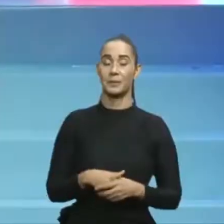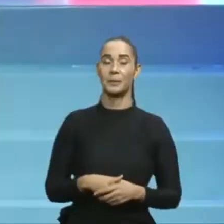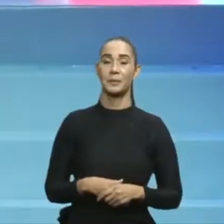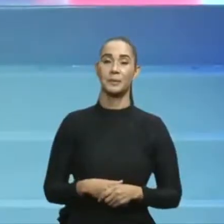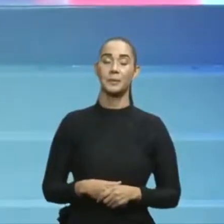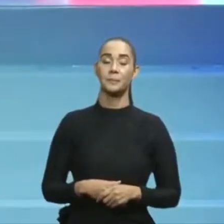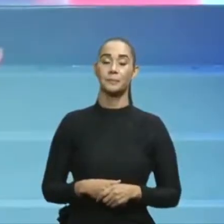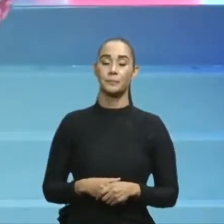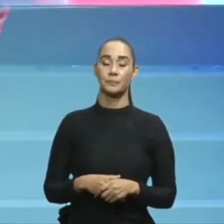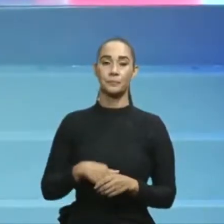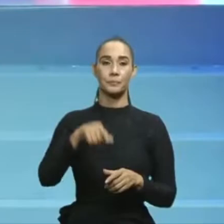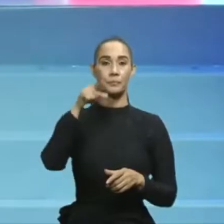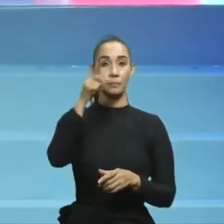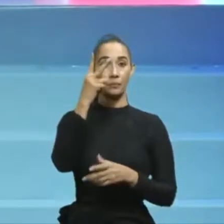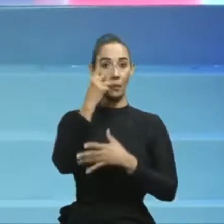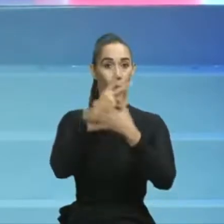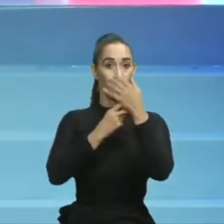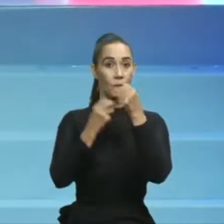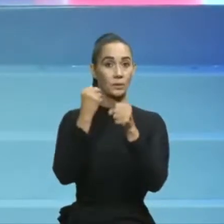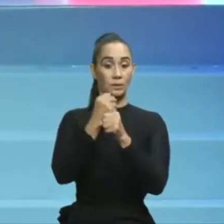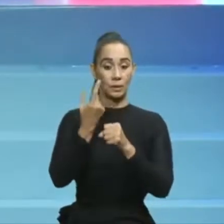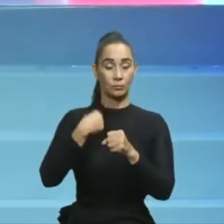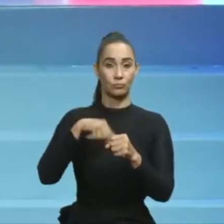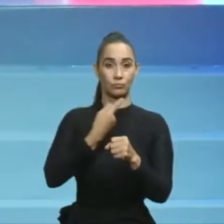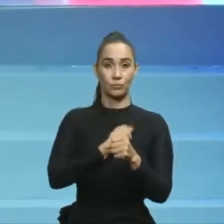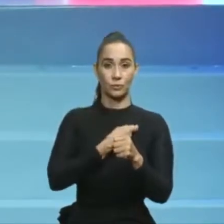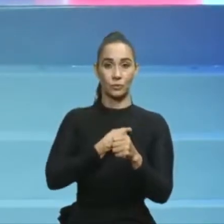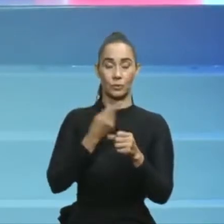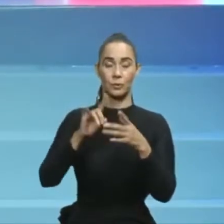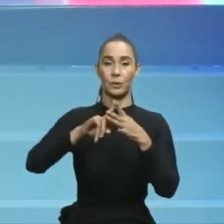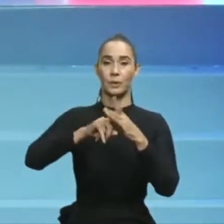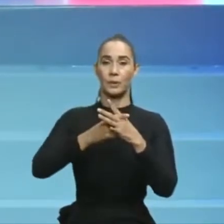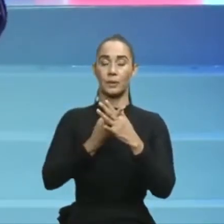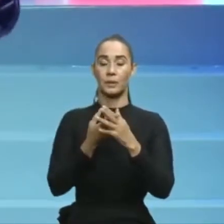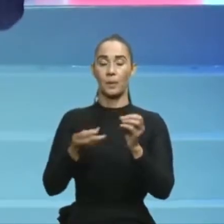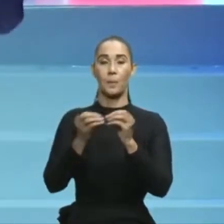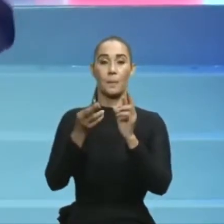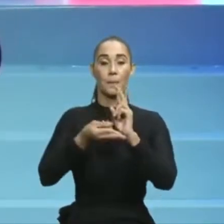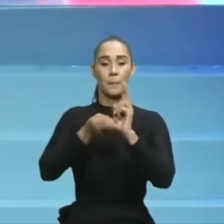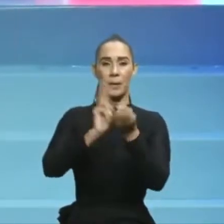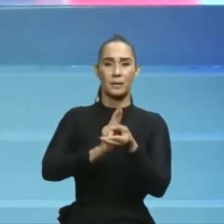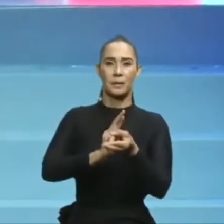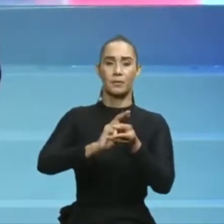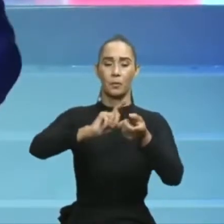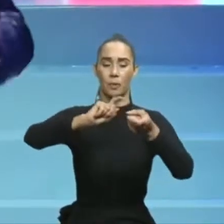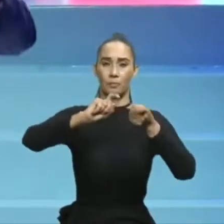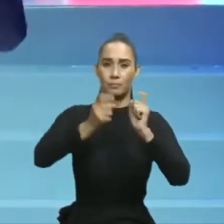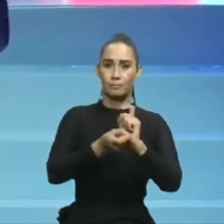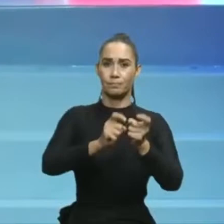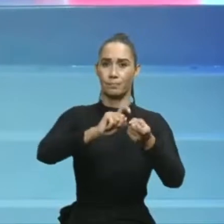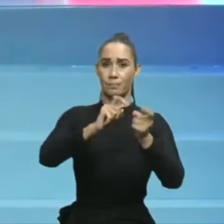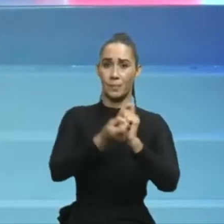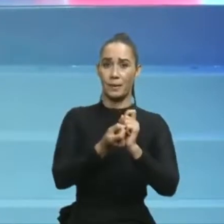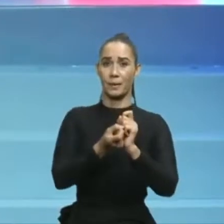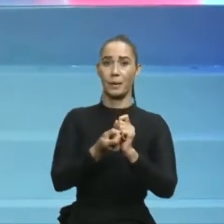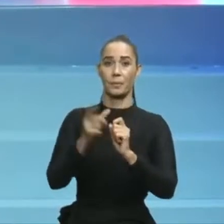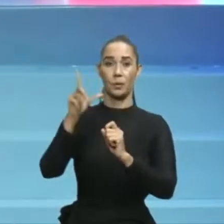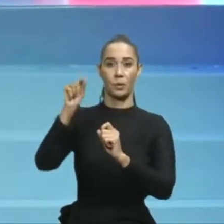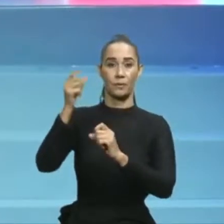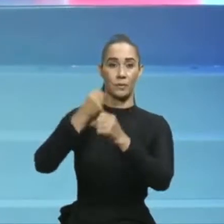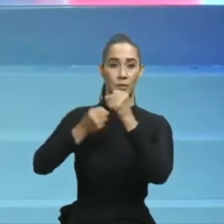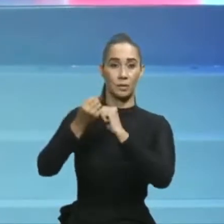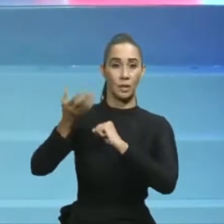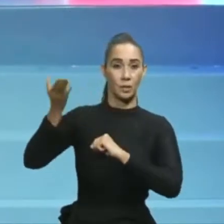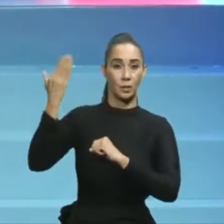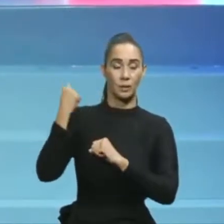en estos casi dos años hemos puesto en marcha más reformas y más cambios que en los últimos 20 y lo hemos